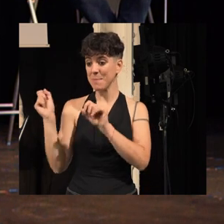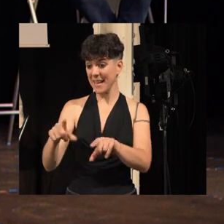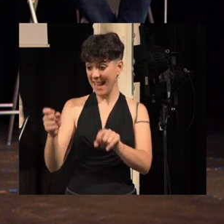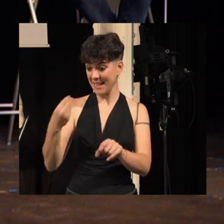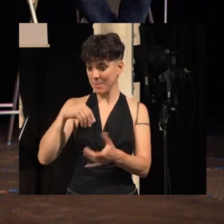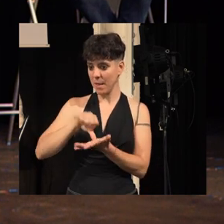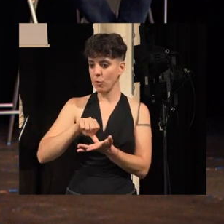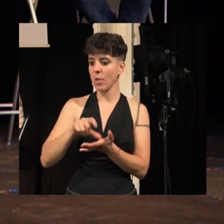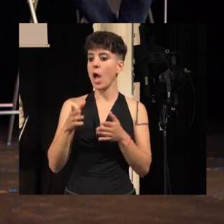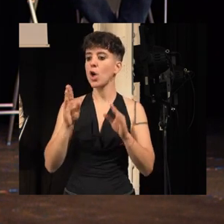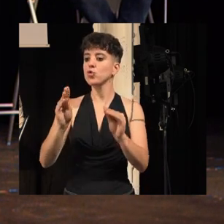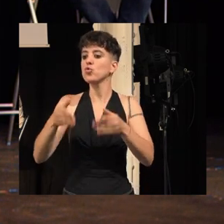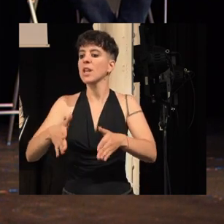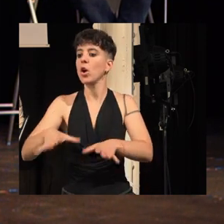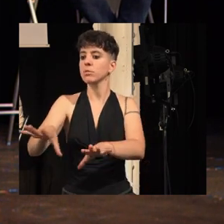etc.